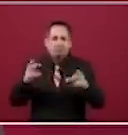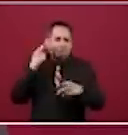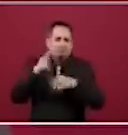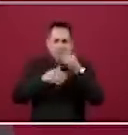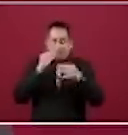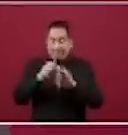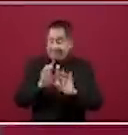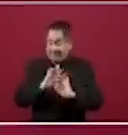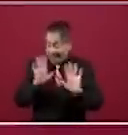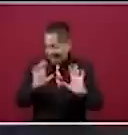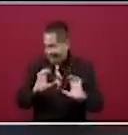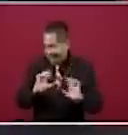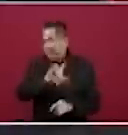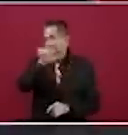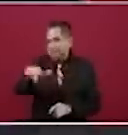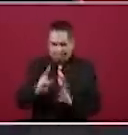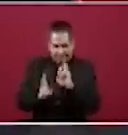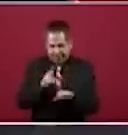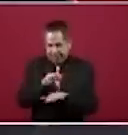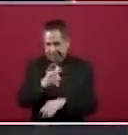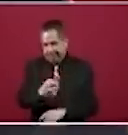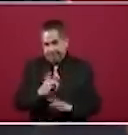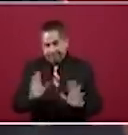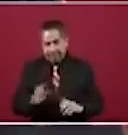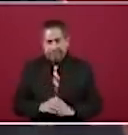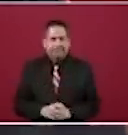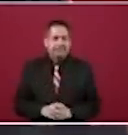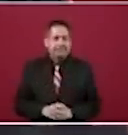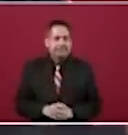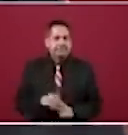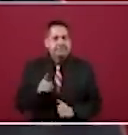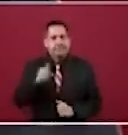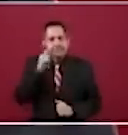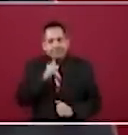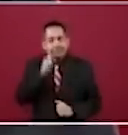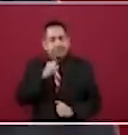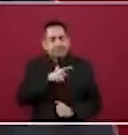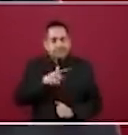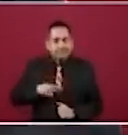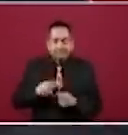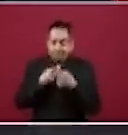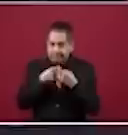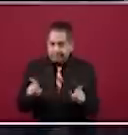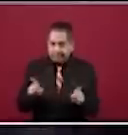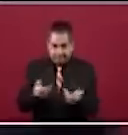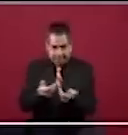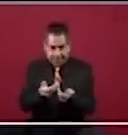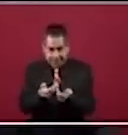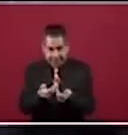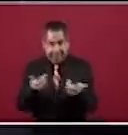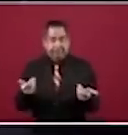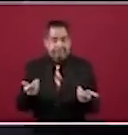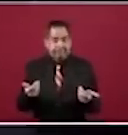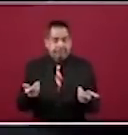Pero eso lo dejamos para después. Que siempre debemos de hacer la diferencia entre